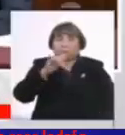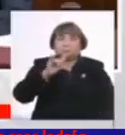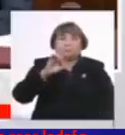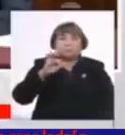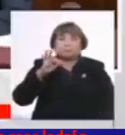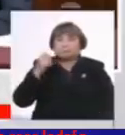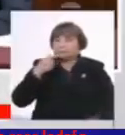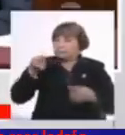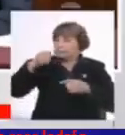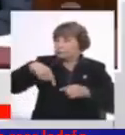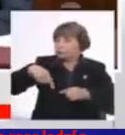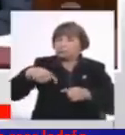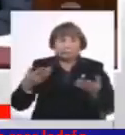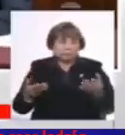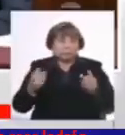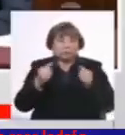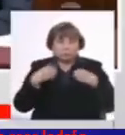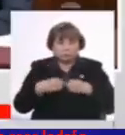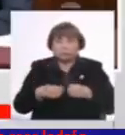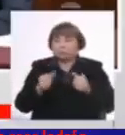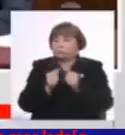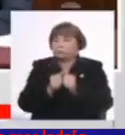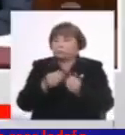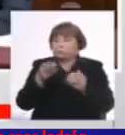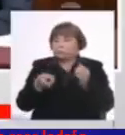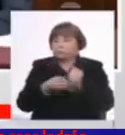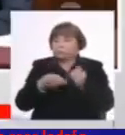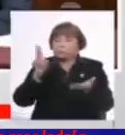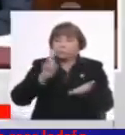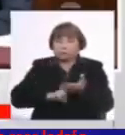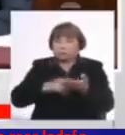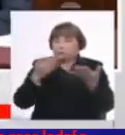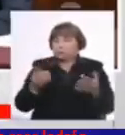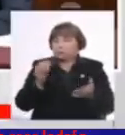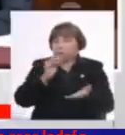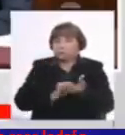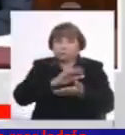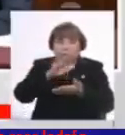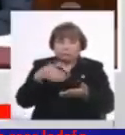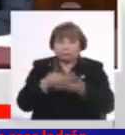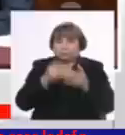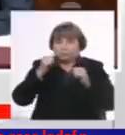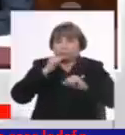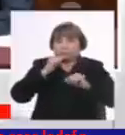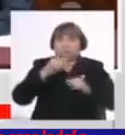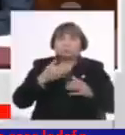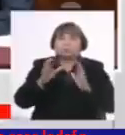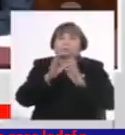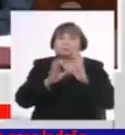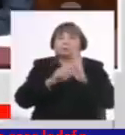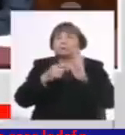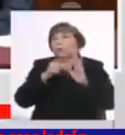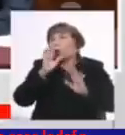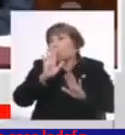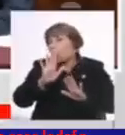Paredes está con su defensa técnica. Garantizamos, reitero nuevamente, todos sus derechos constitucionales.